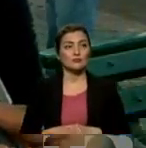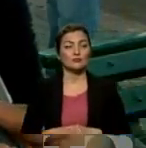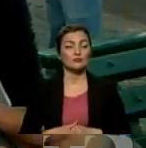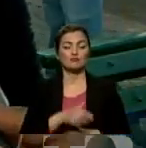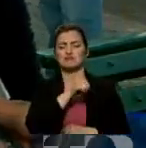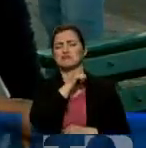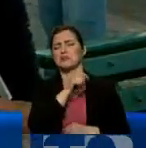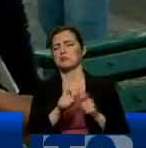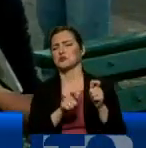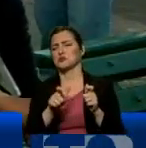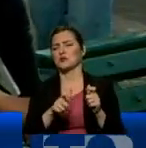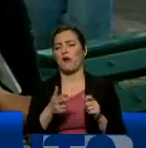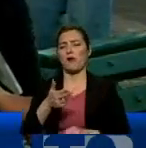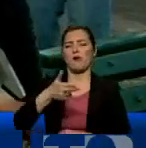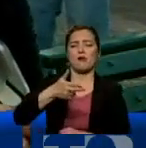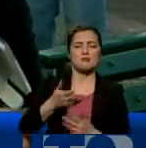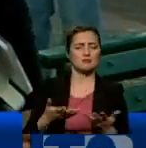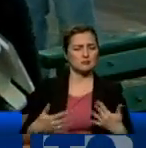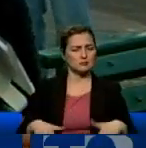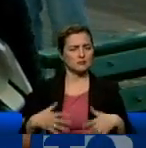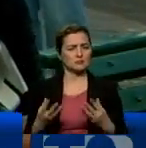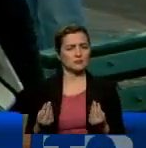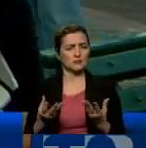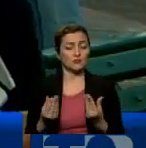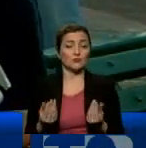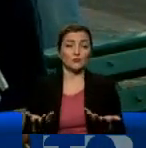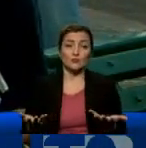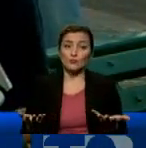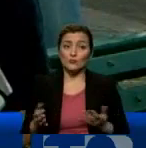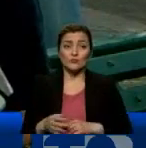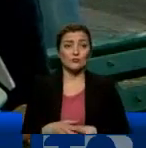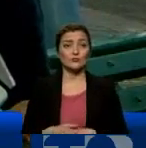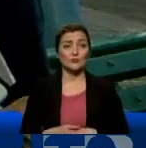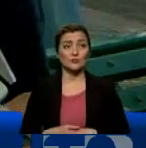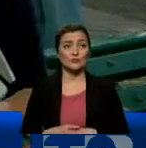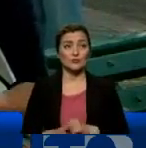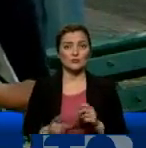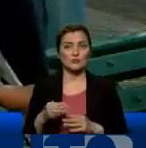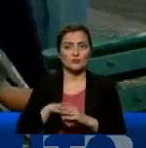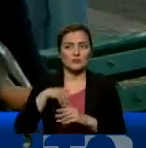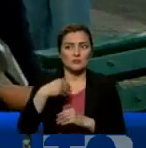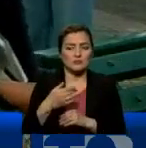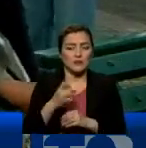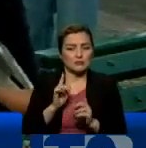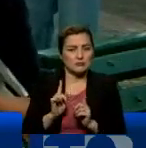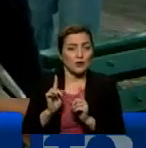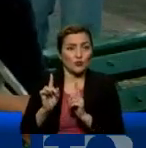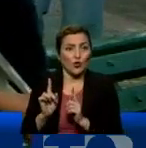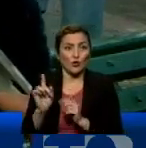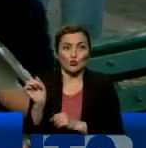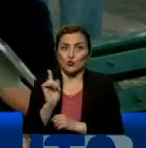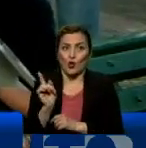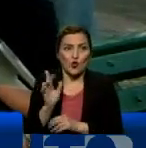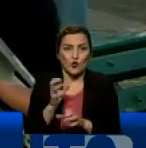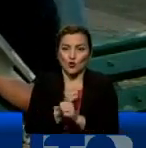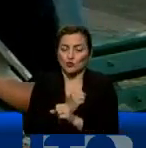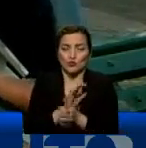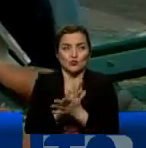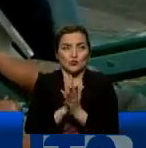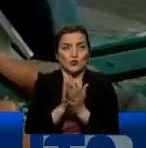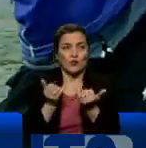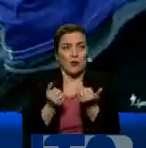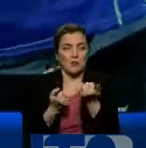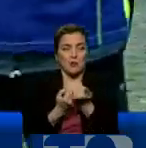mucho comenzó a abundar aquí, entonces ya nadie sale. Okay, pero ahora está bueno esta